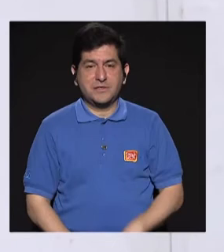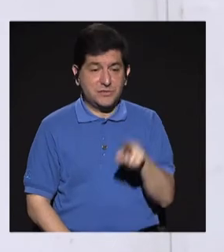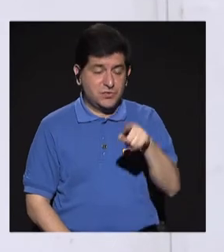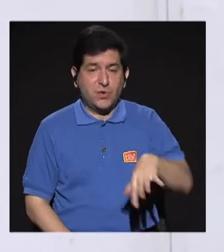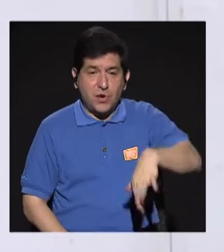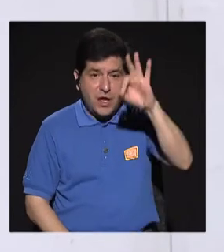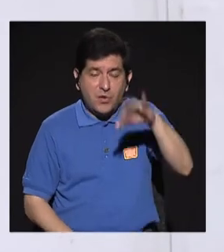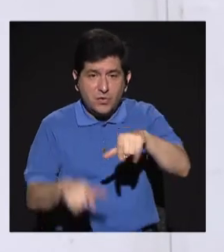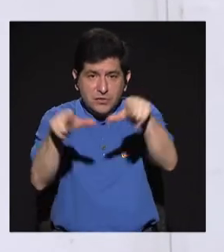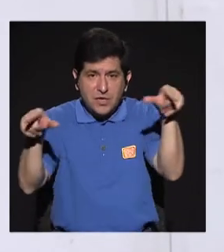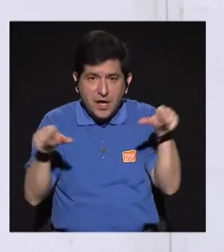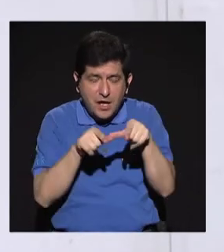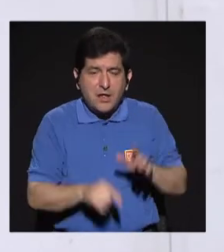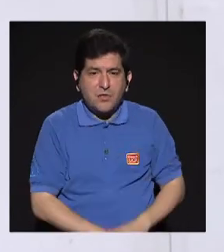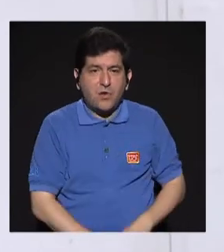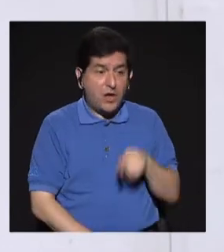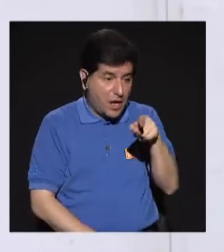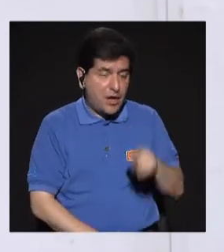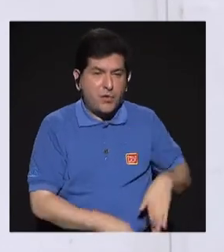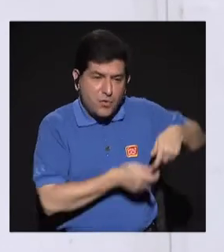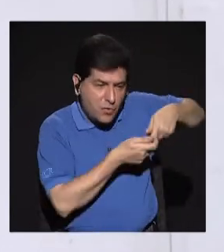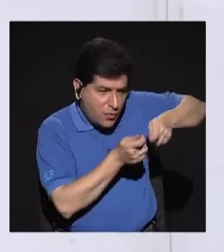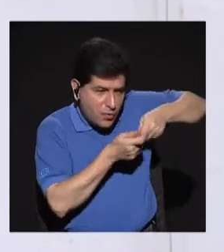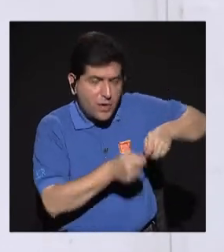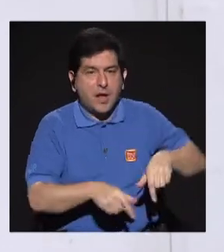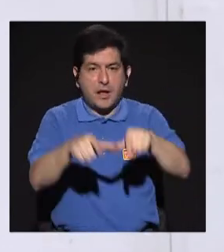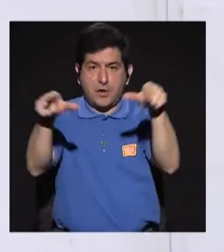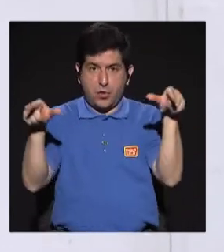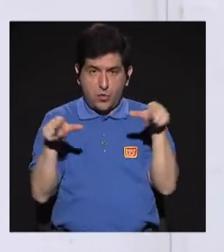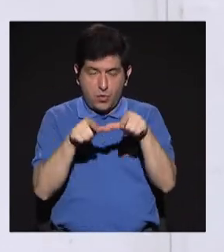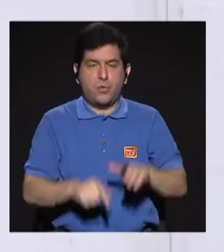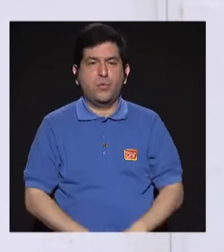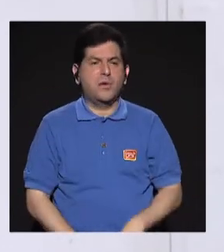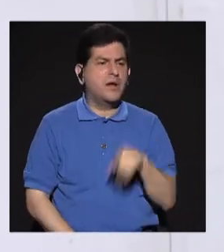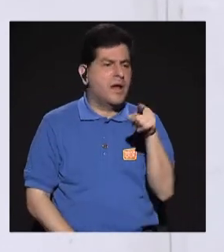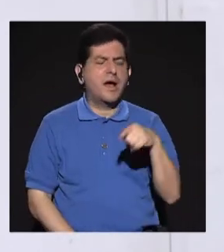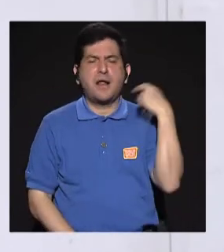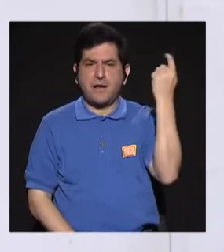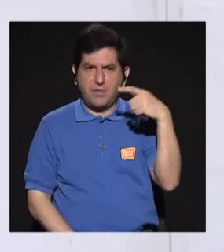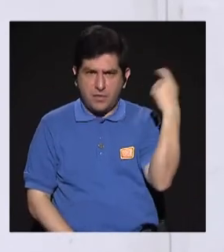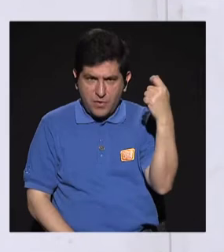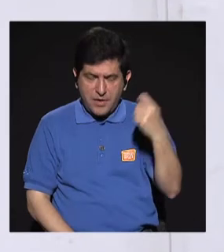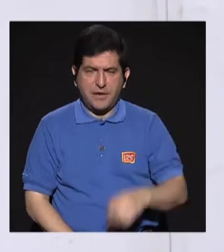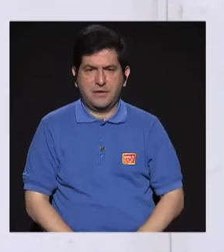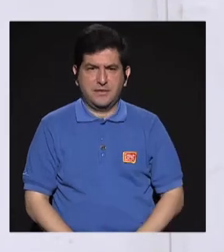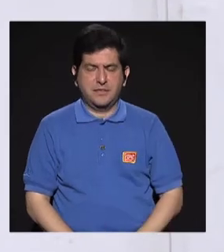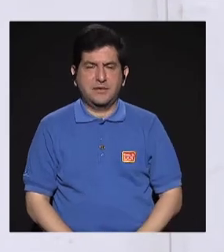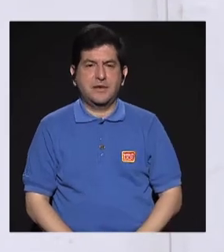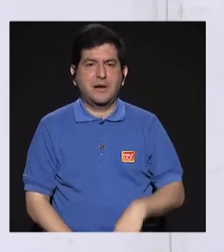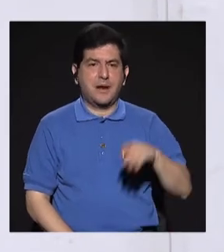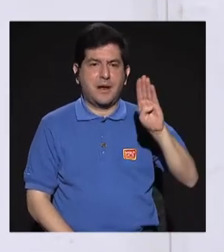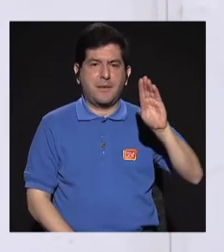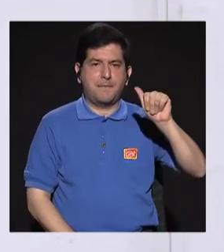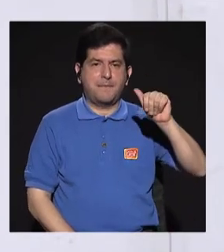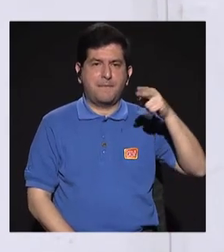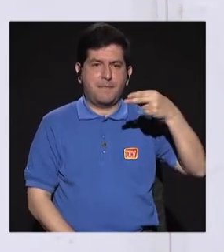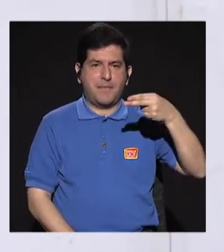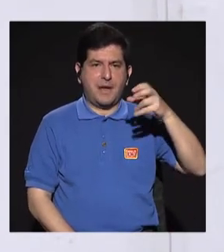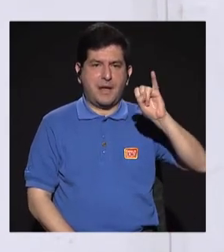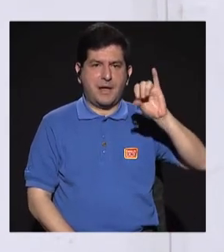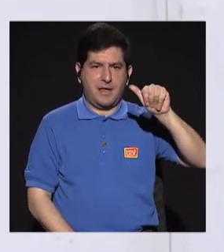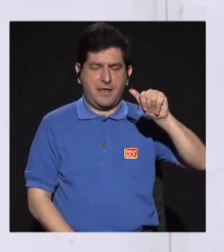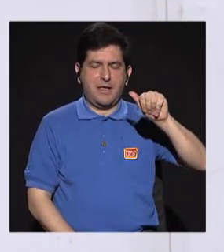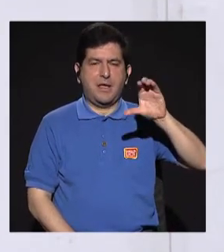humanos de contextos arqueológicos en el caso particular es un sitio de la zona de guanacaste de baya